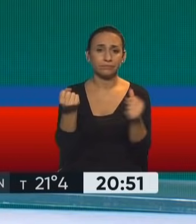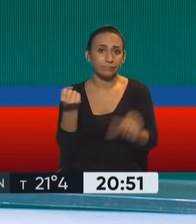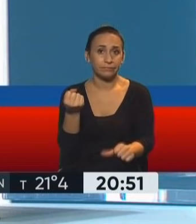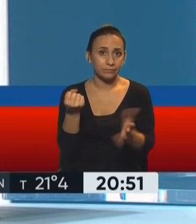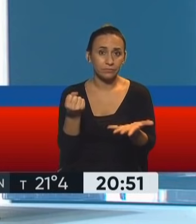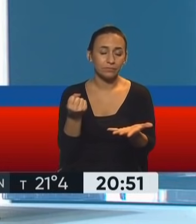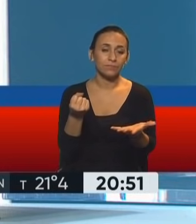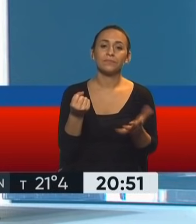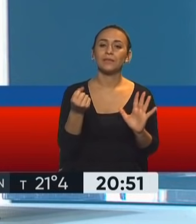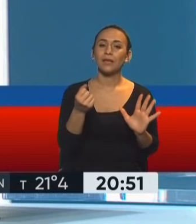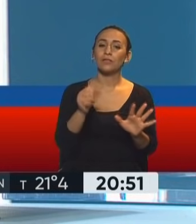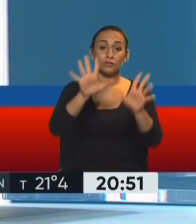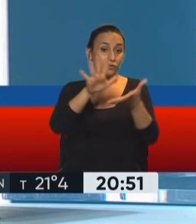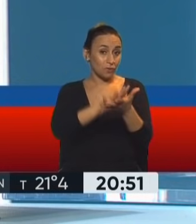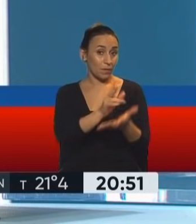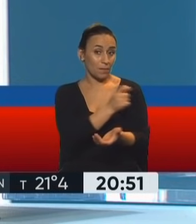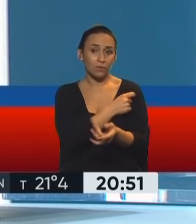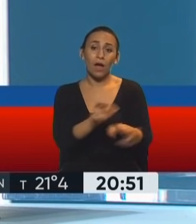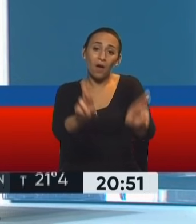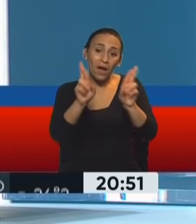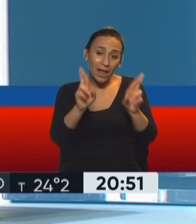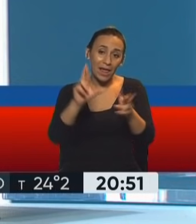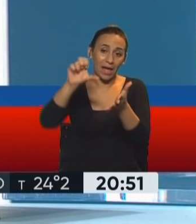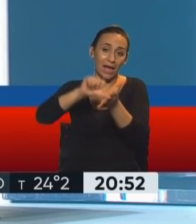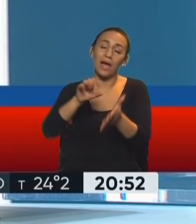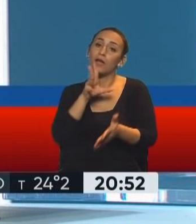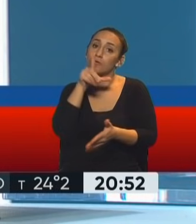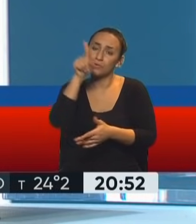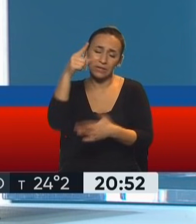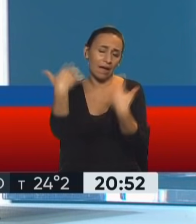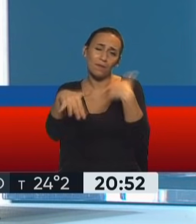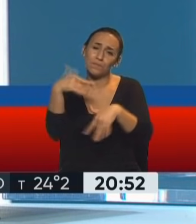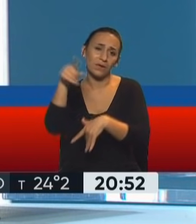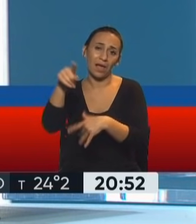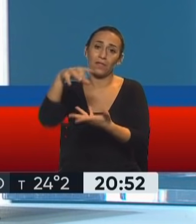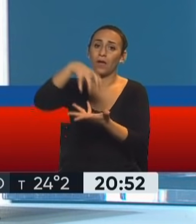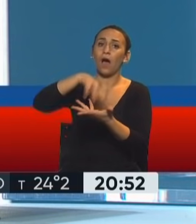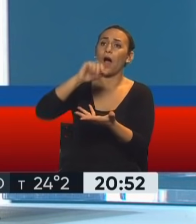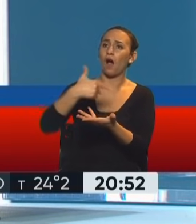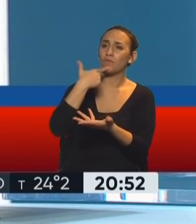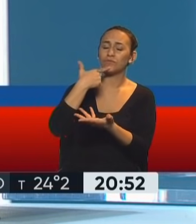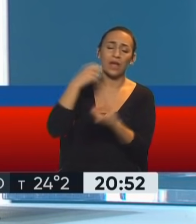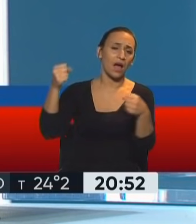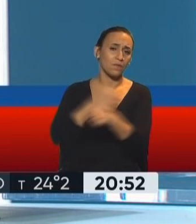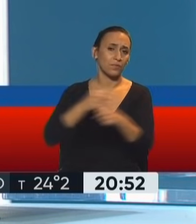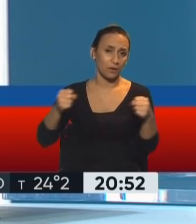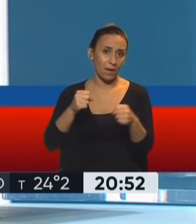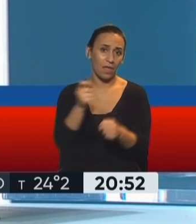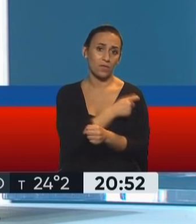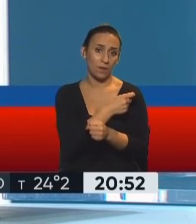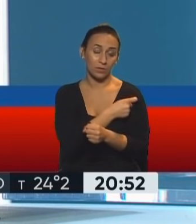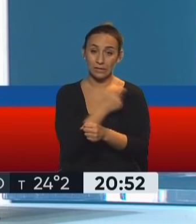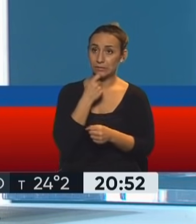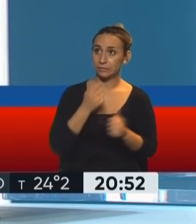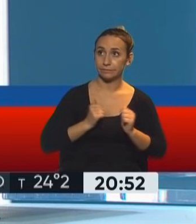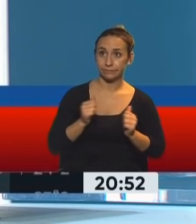vacunas, espero que los rusos se apuren a aprobar en la Organización Mundial de la Salud la vacuna, si no, no vamos a poder